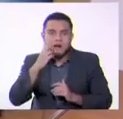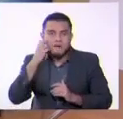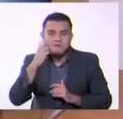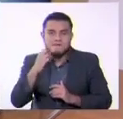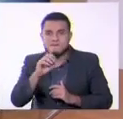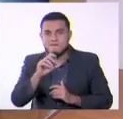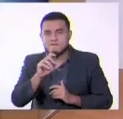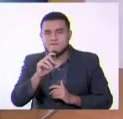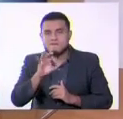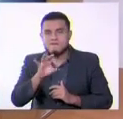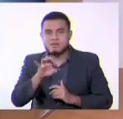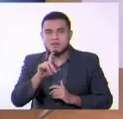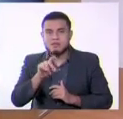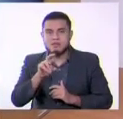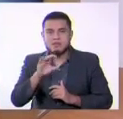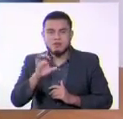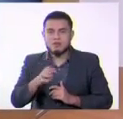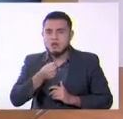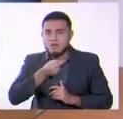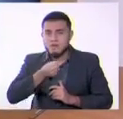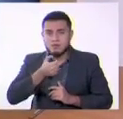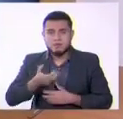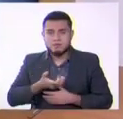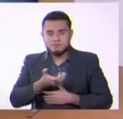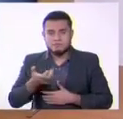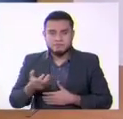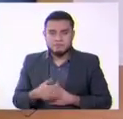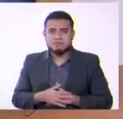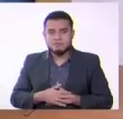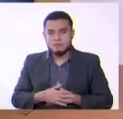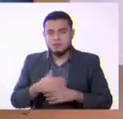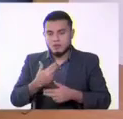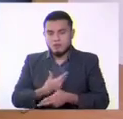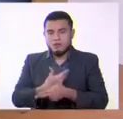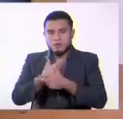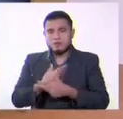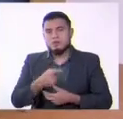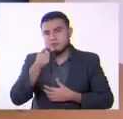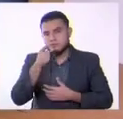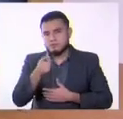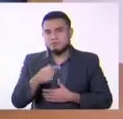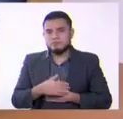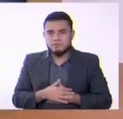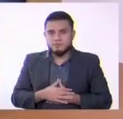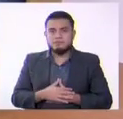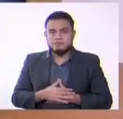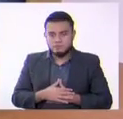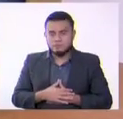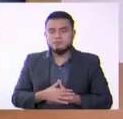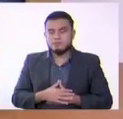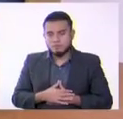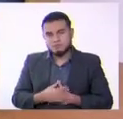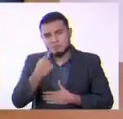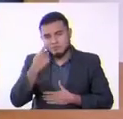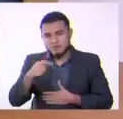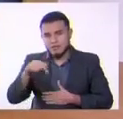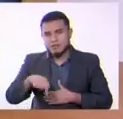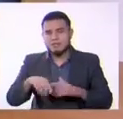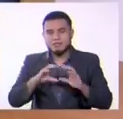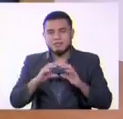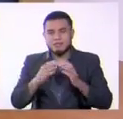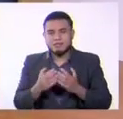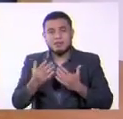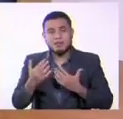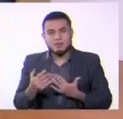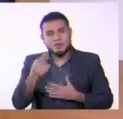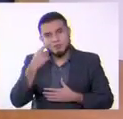habernos brindado toda la información a través de las cápsulas y a ustedes por habernos sintonizado en esta clase.